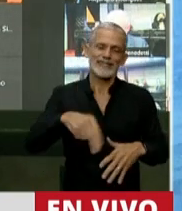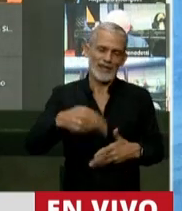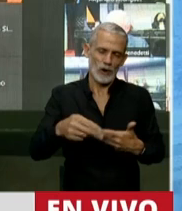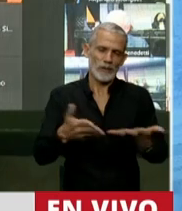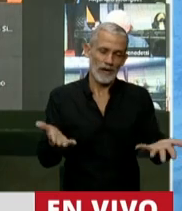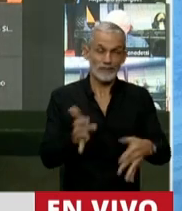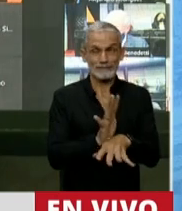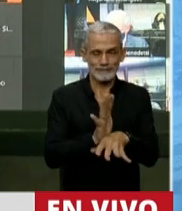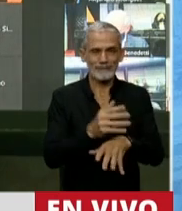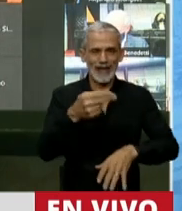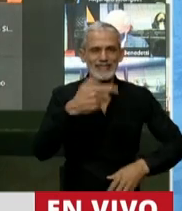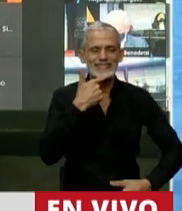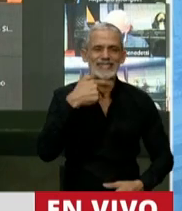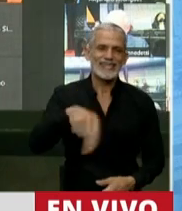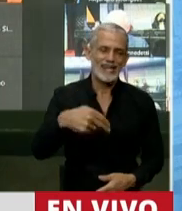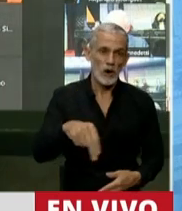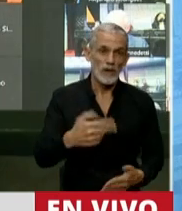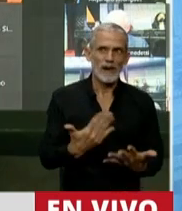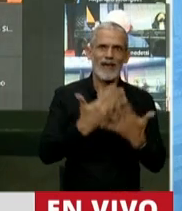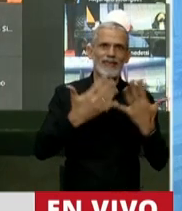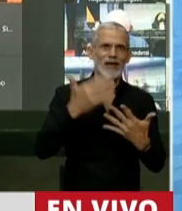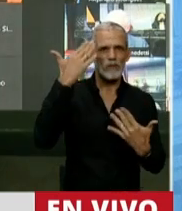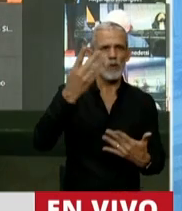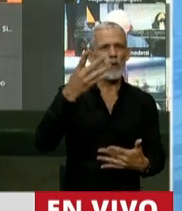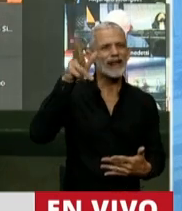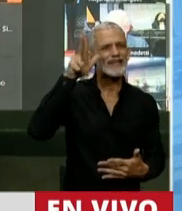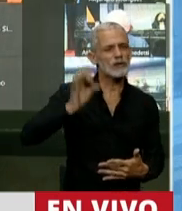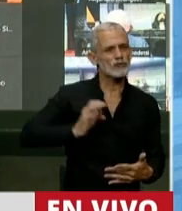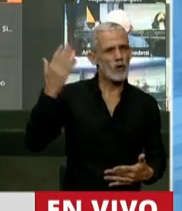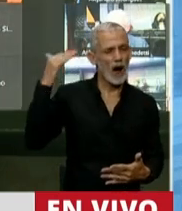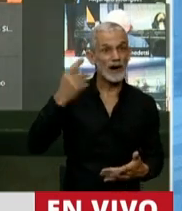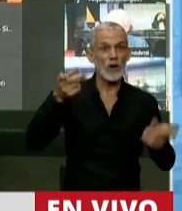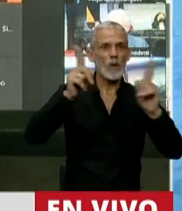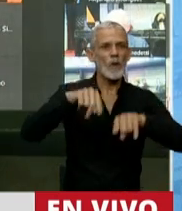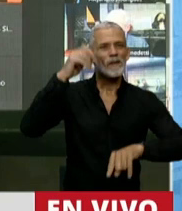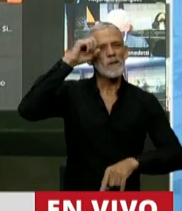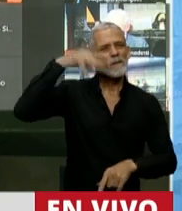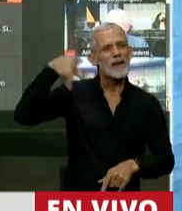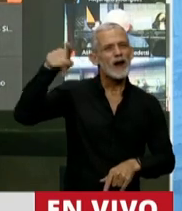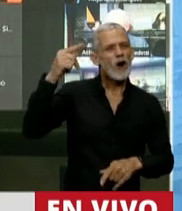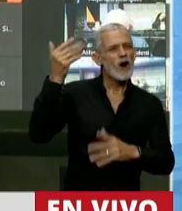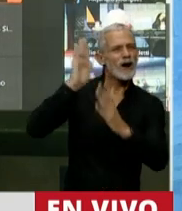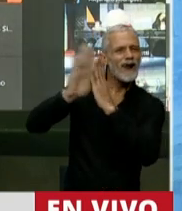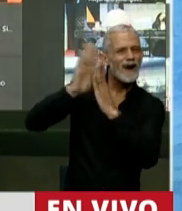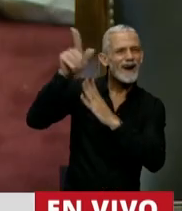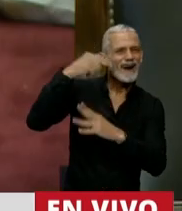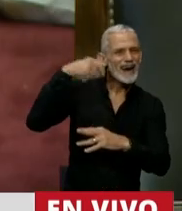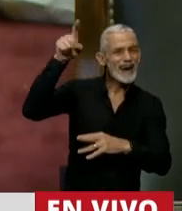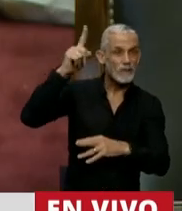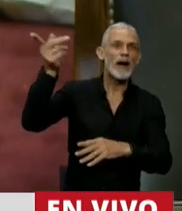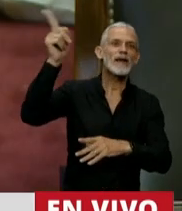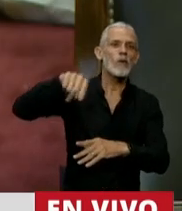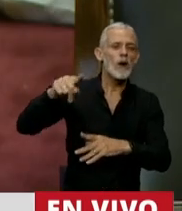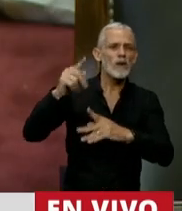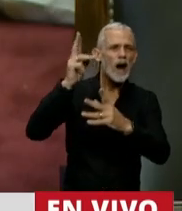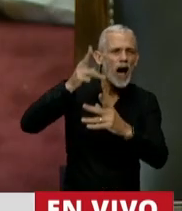el 17 de noviembre hace 48 años volvió el general perón después de un exilio y después de